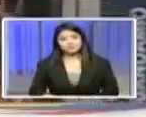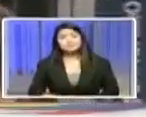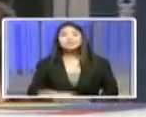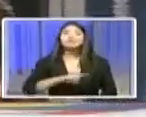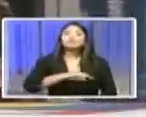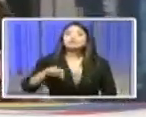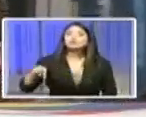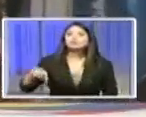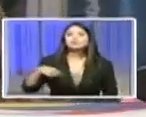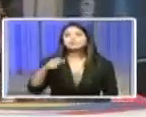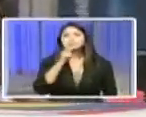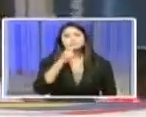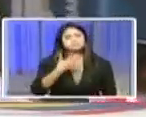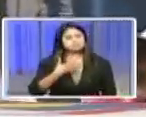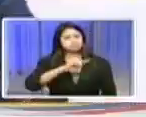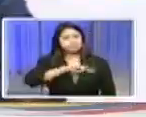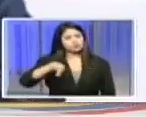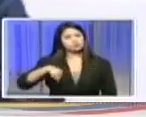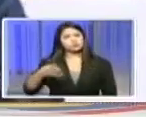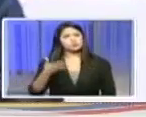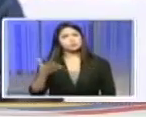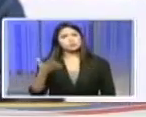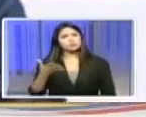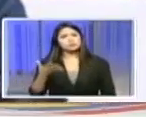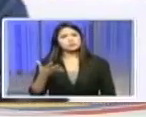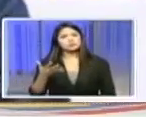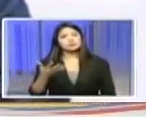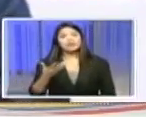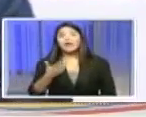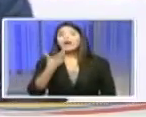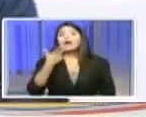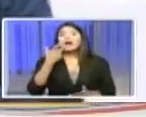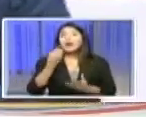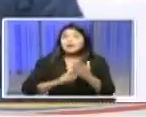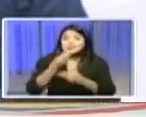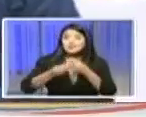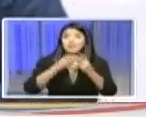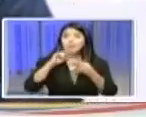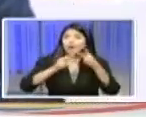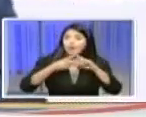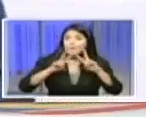Nosotros somos los constructores de la paz.